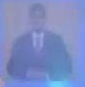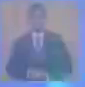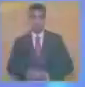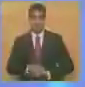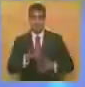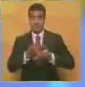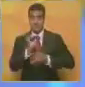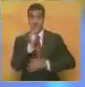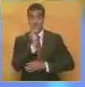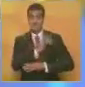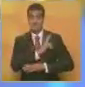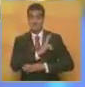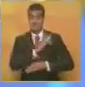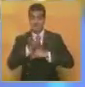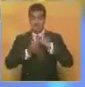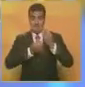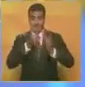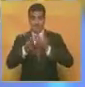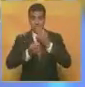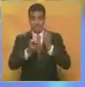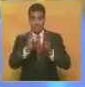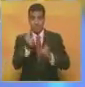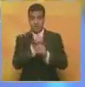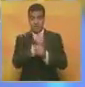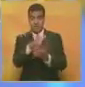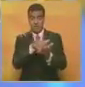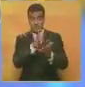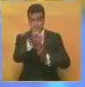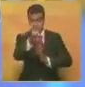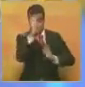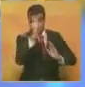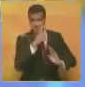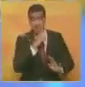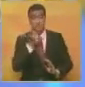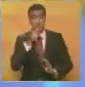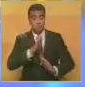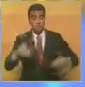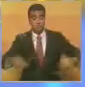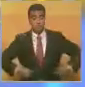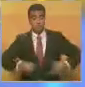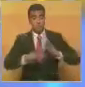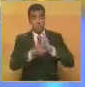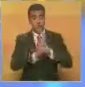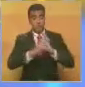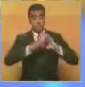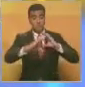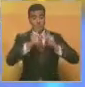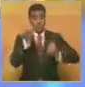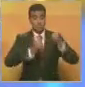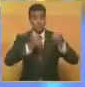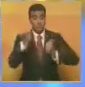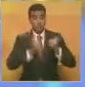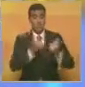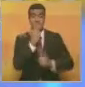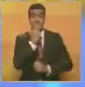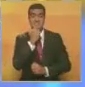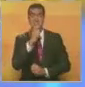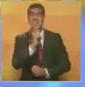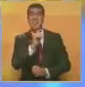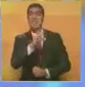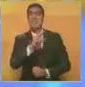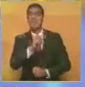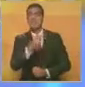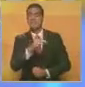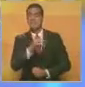Continuamos con más de Noticiero Venevisión. Les contamos que un agricultor murió de un disparo durante el intento de robo de un autobús en la vía entre Valencia y Tinaquillo, en el